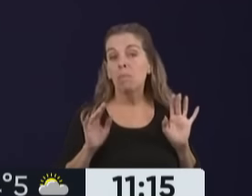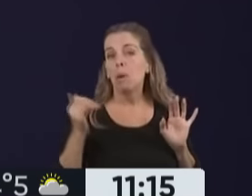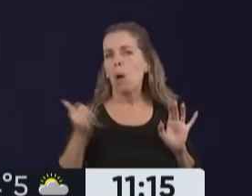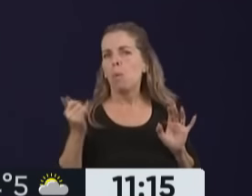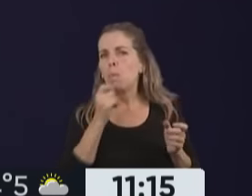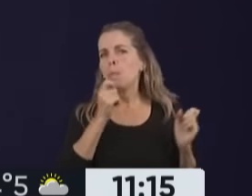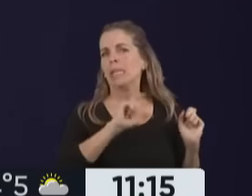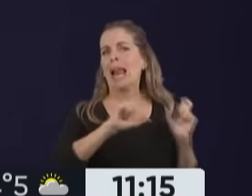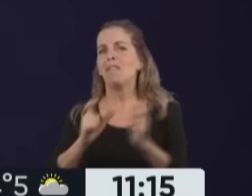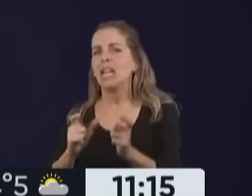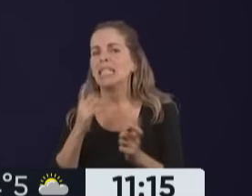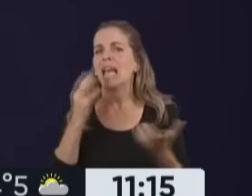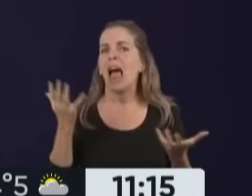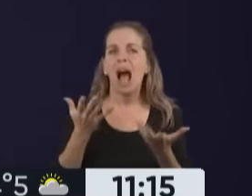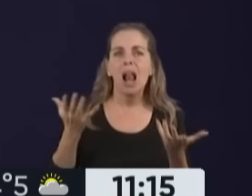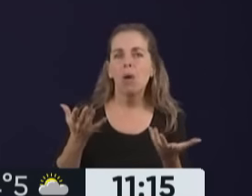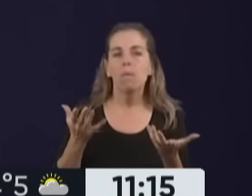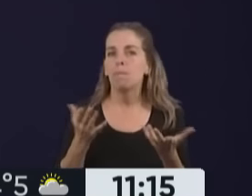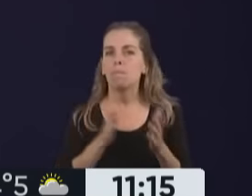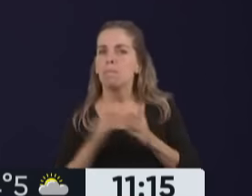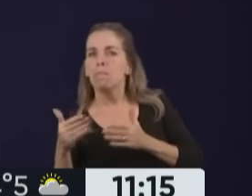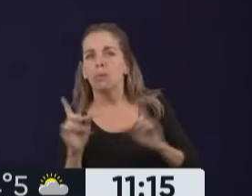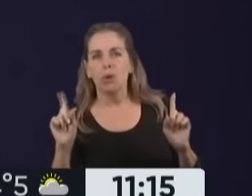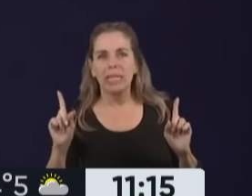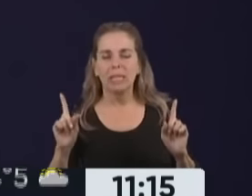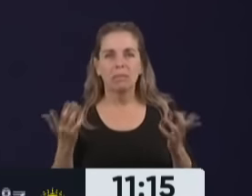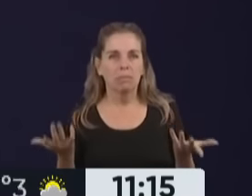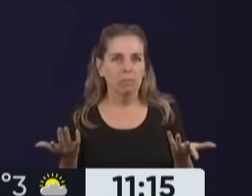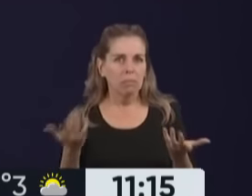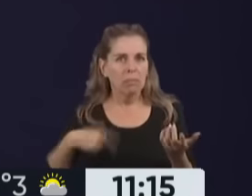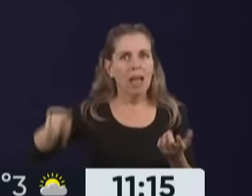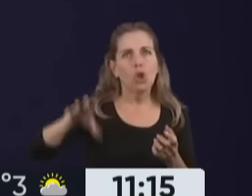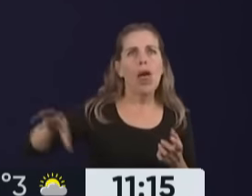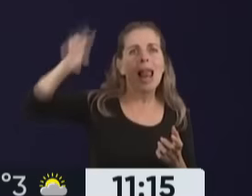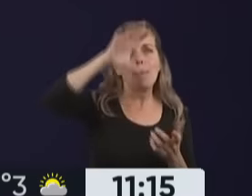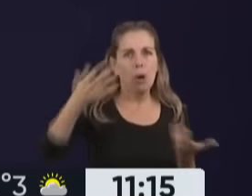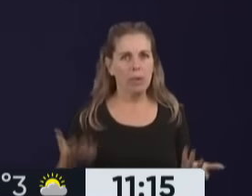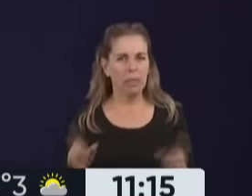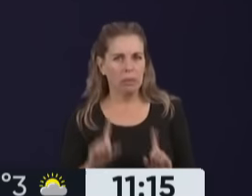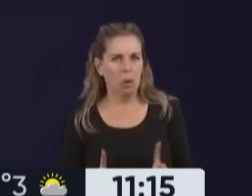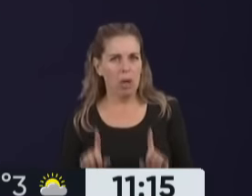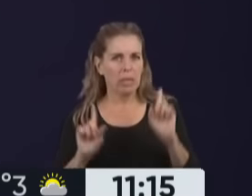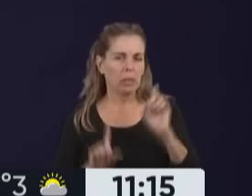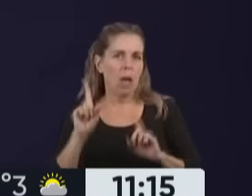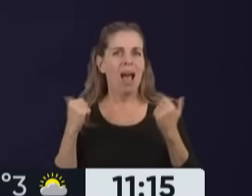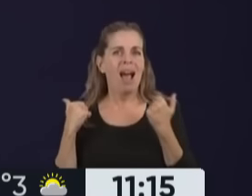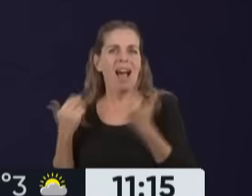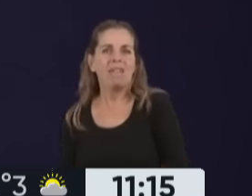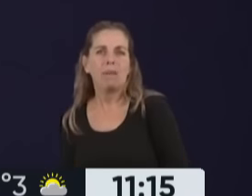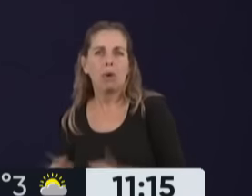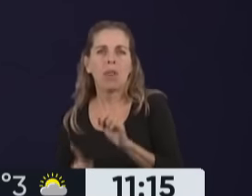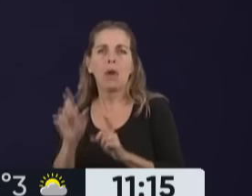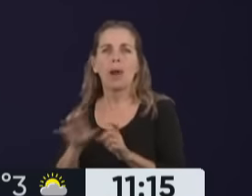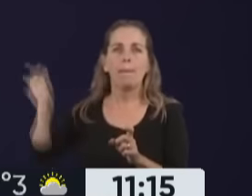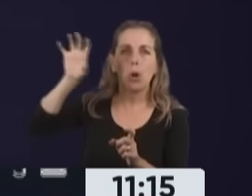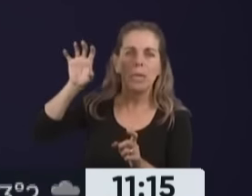direccionamiento lo aclaré siempre, no hay ningún tipo ni de animosidad con algunos, ni de,